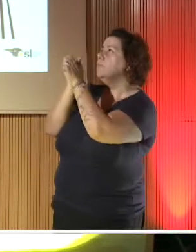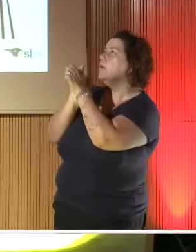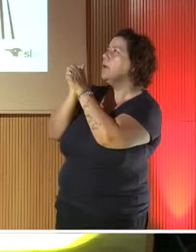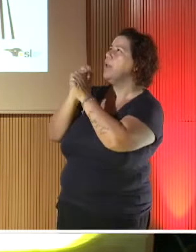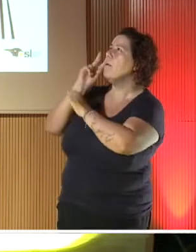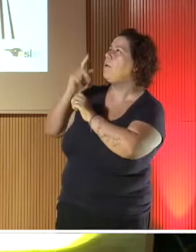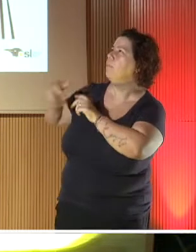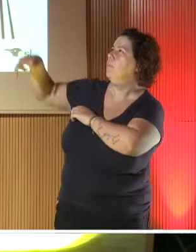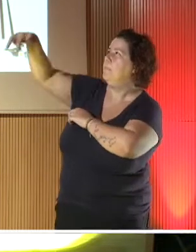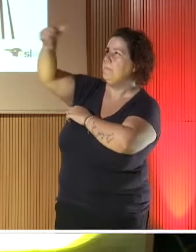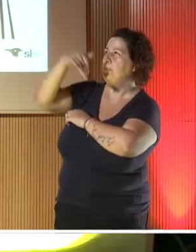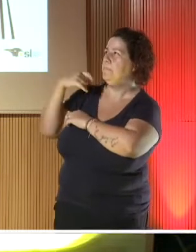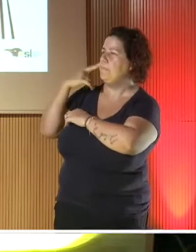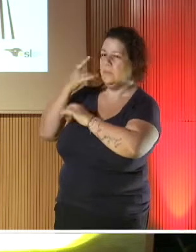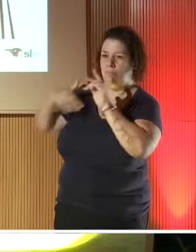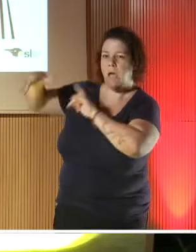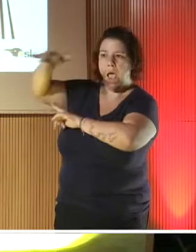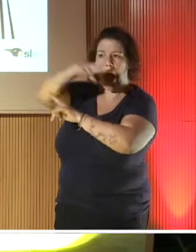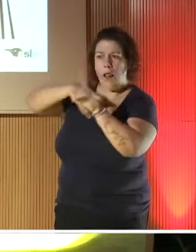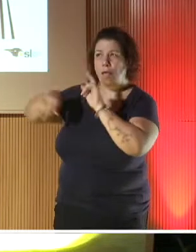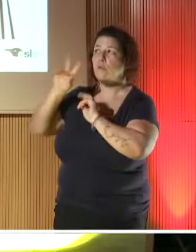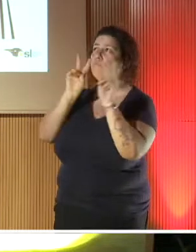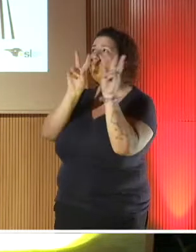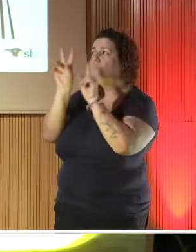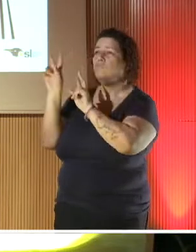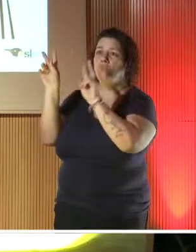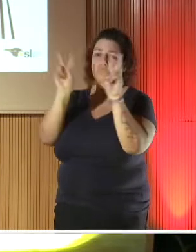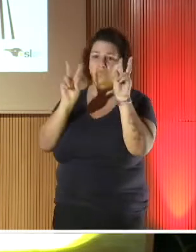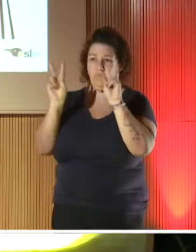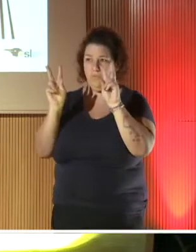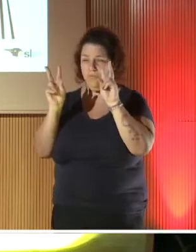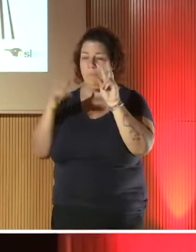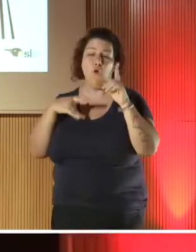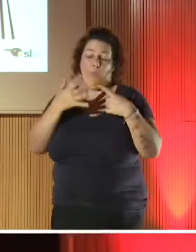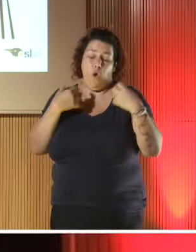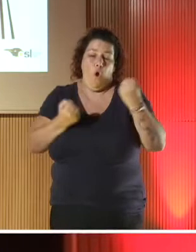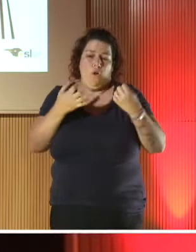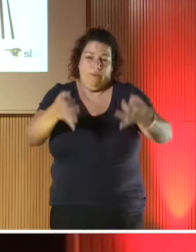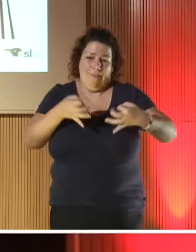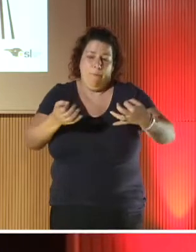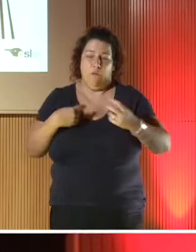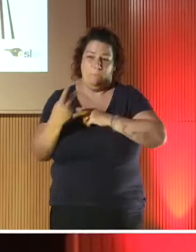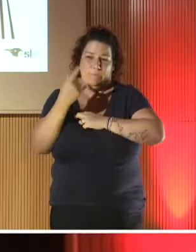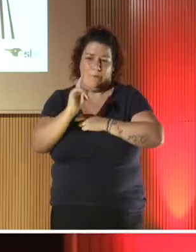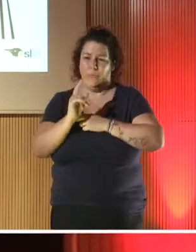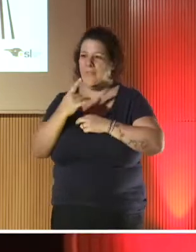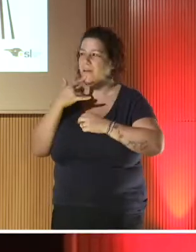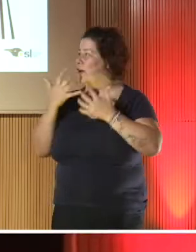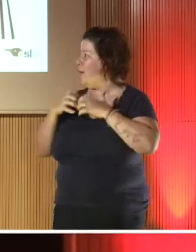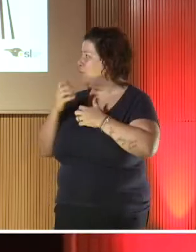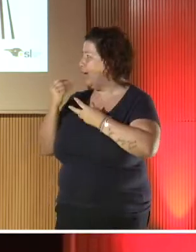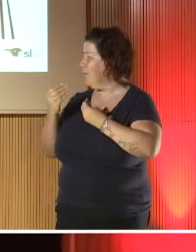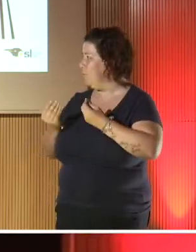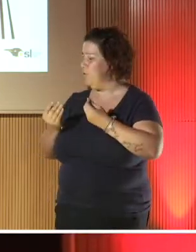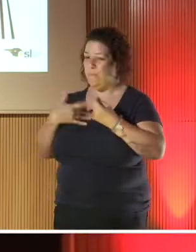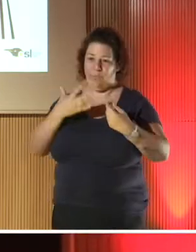todo el rato cómo caminas tú y todos los que están alrededor, ¿vale? Bueno, yo no mucho, siempre voy en coche, pero algo. Este no ha funcionado mucho, pero si fuerais de